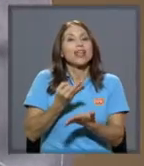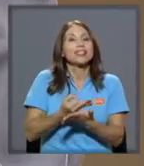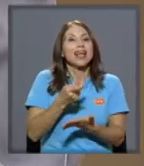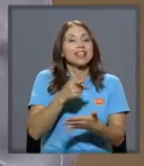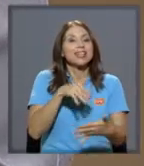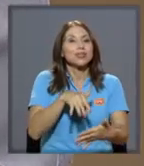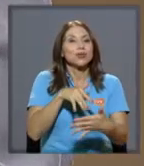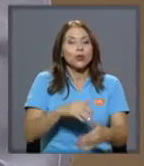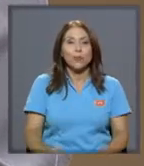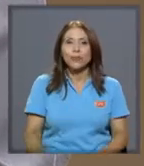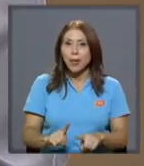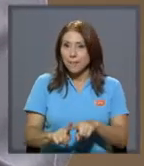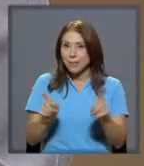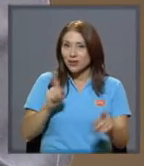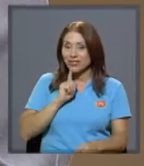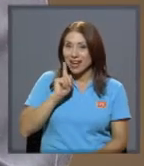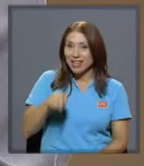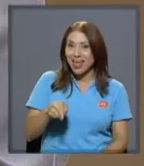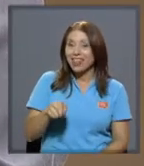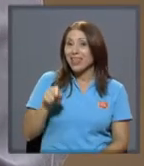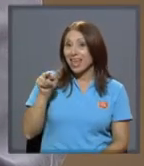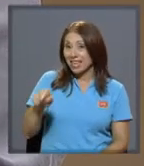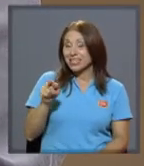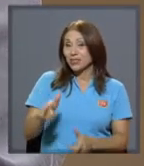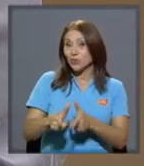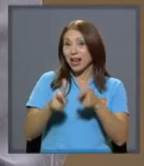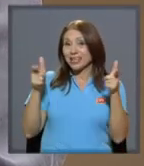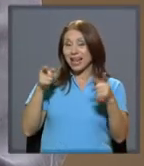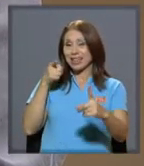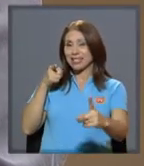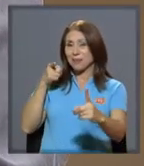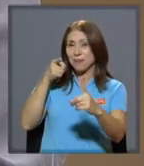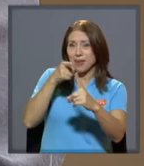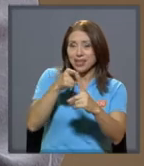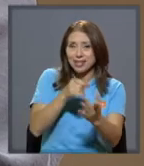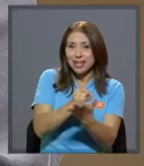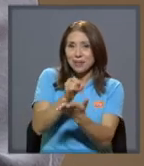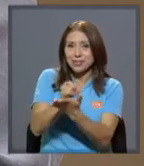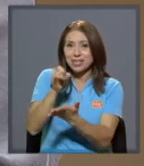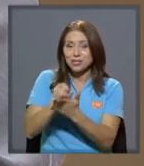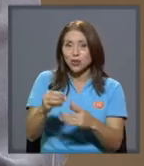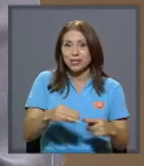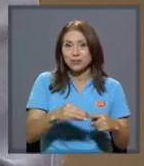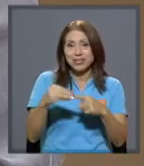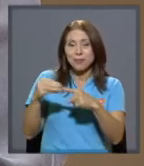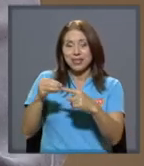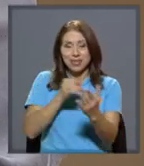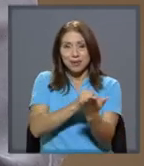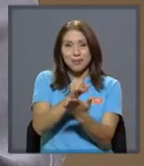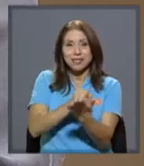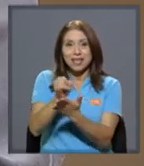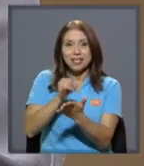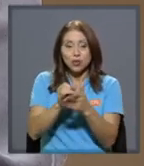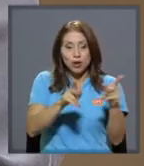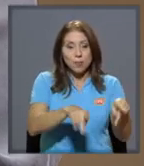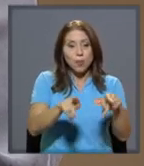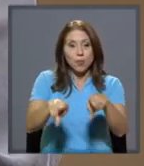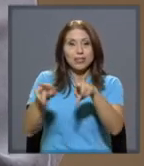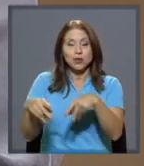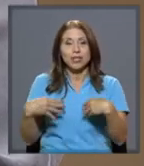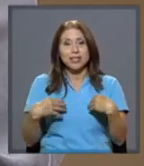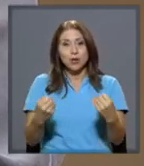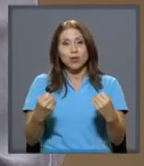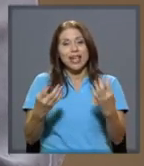Pero en realidad esa es una de las grandes metas en la investigación, sobre Así todo en es. La investigación en población y salud, tratar de hacer más